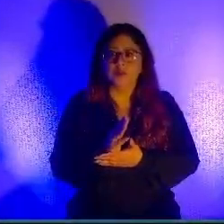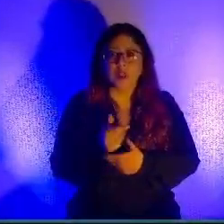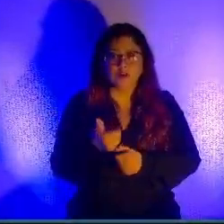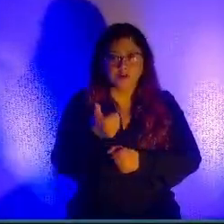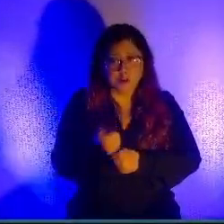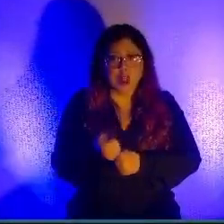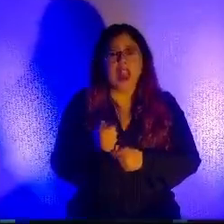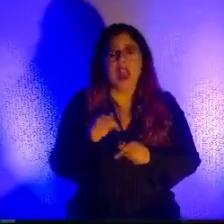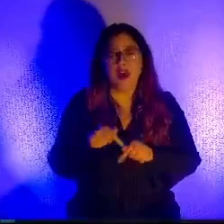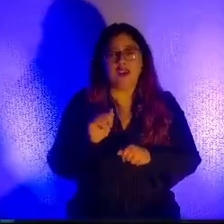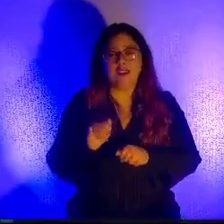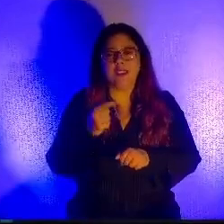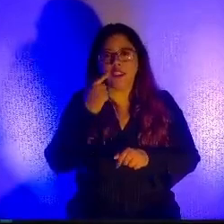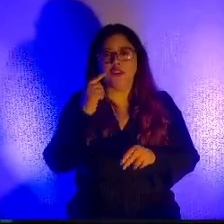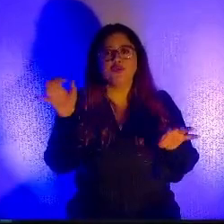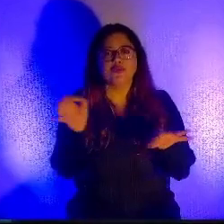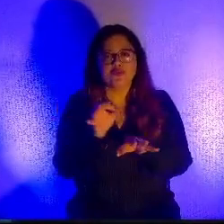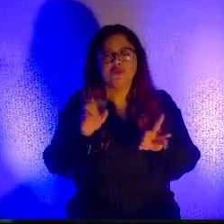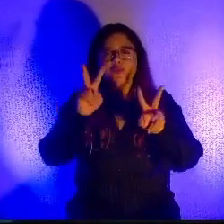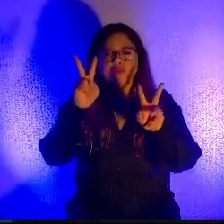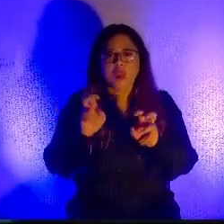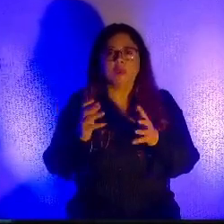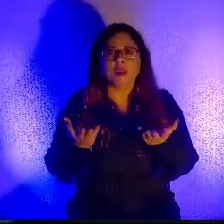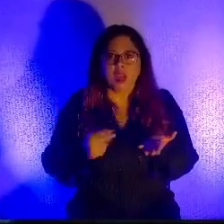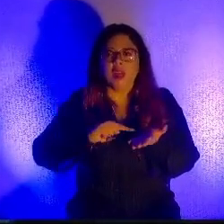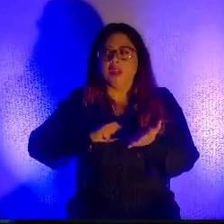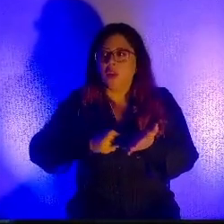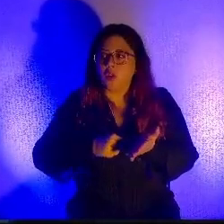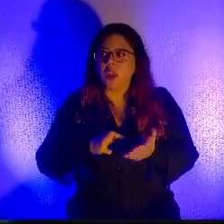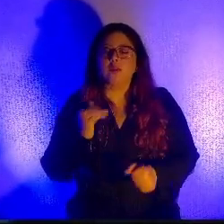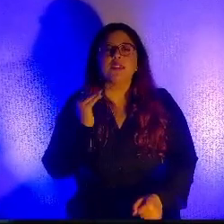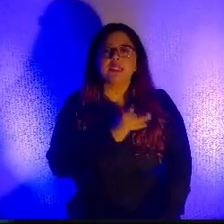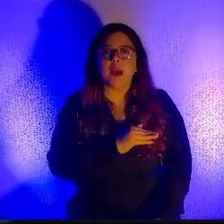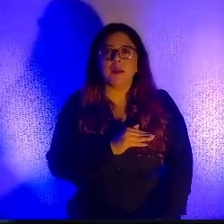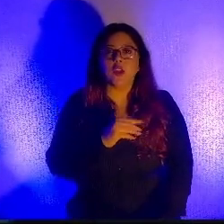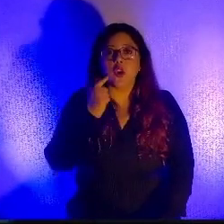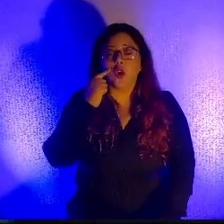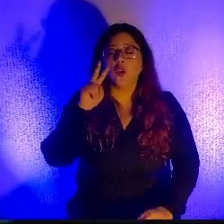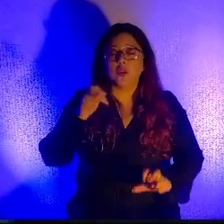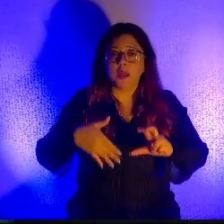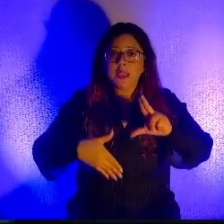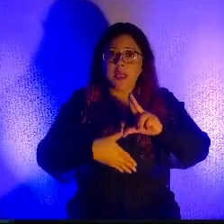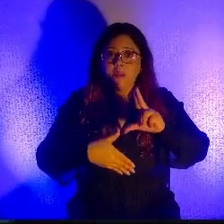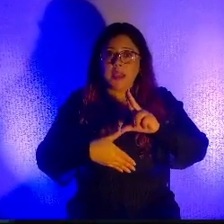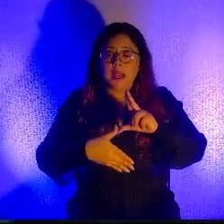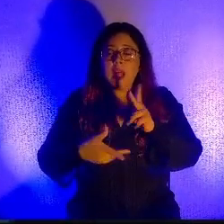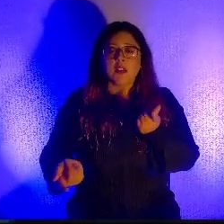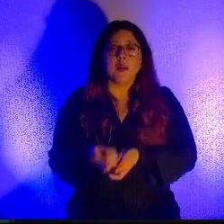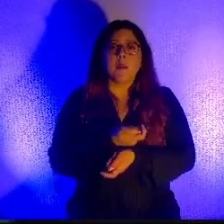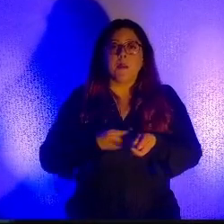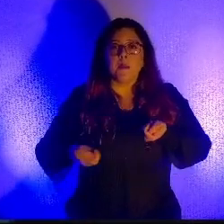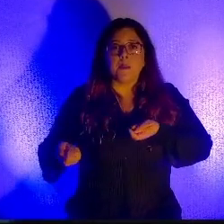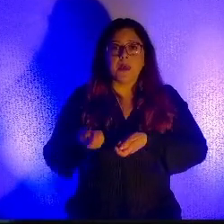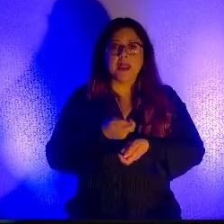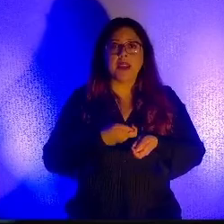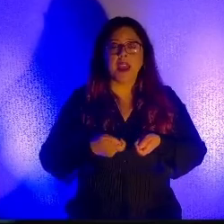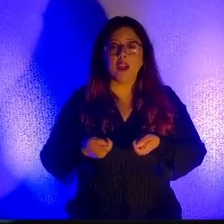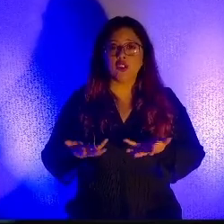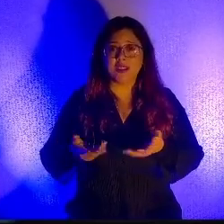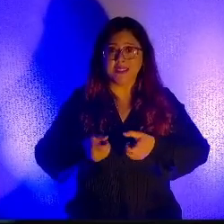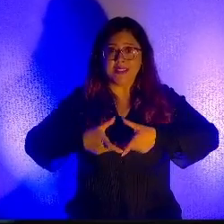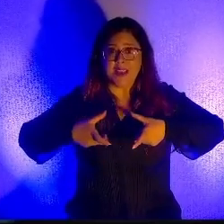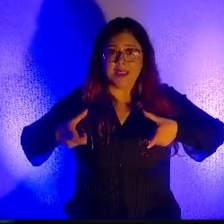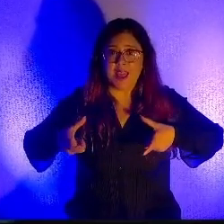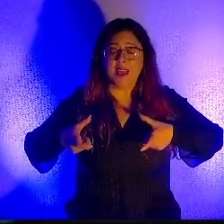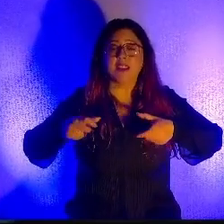Ahora sí primero hablando un poco del mercado de tecnología super rápidamente no estamos hablando en América Latina de un mercado muy grande